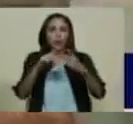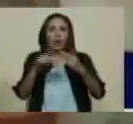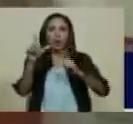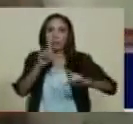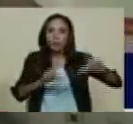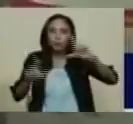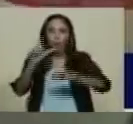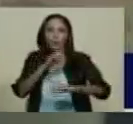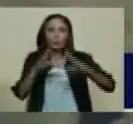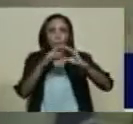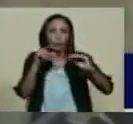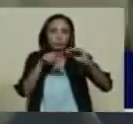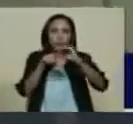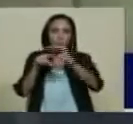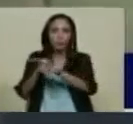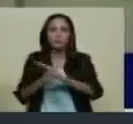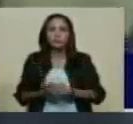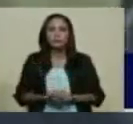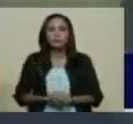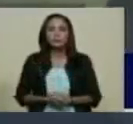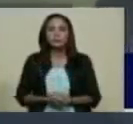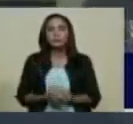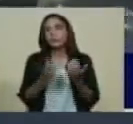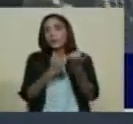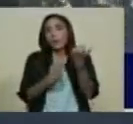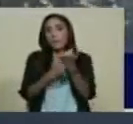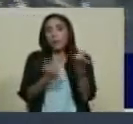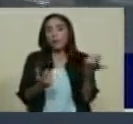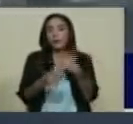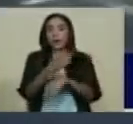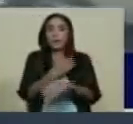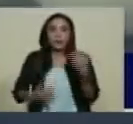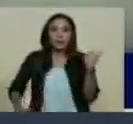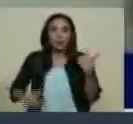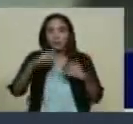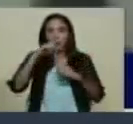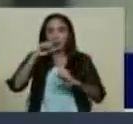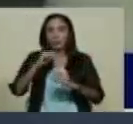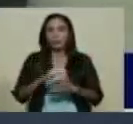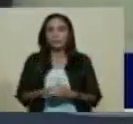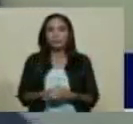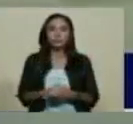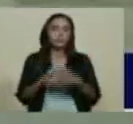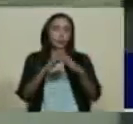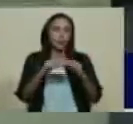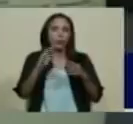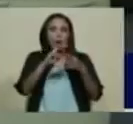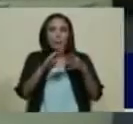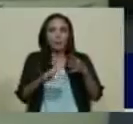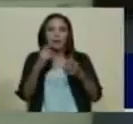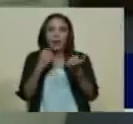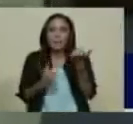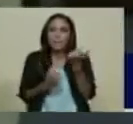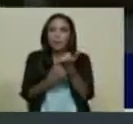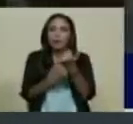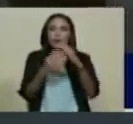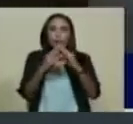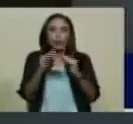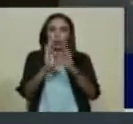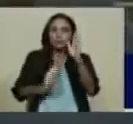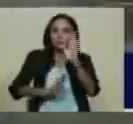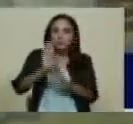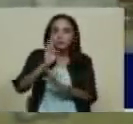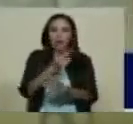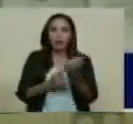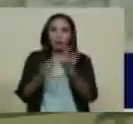y apoyar a nuestro presidente Nicolás Maduro desde nuestras grandes carreras, para así apoyar en la recuperación